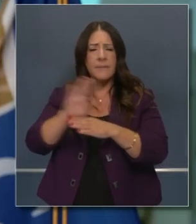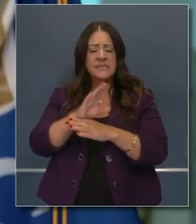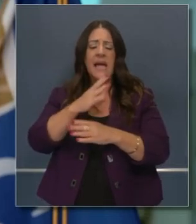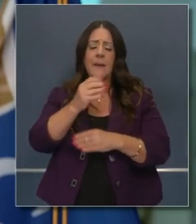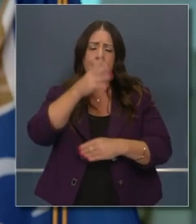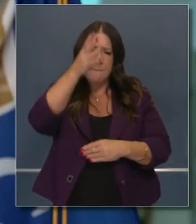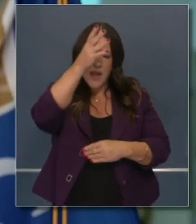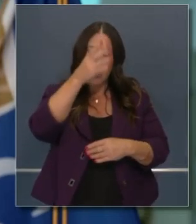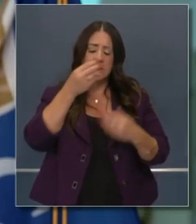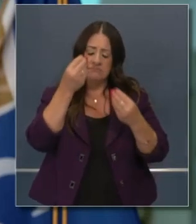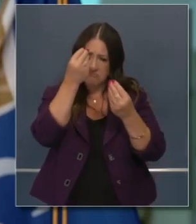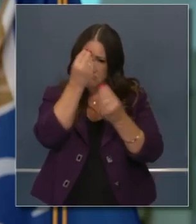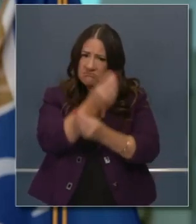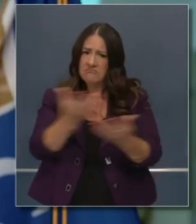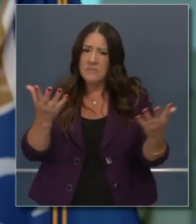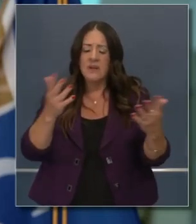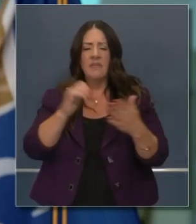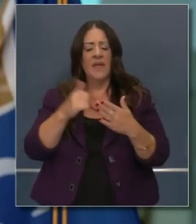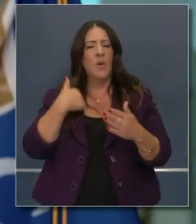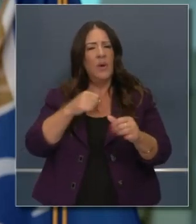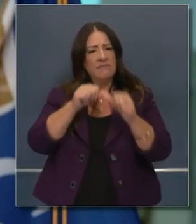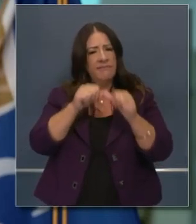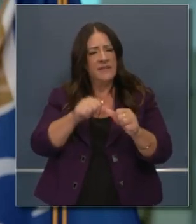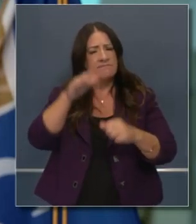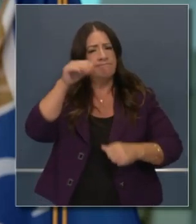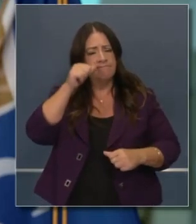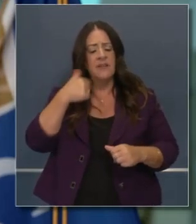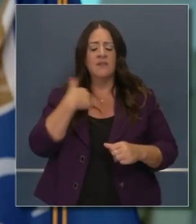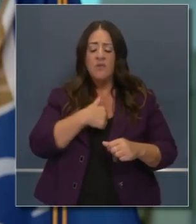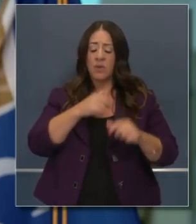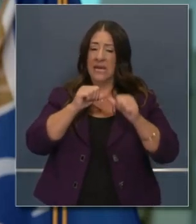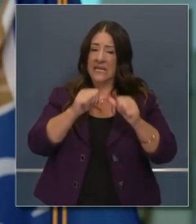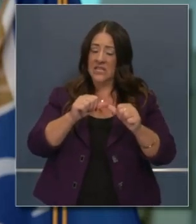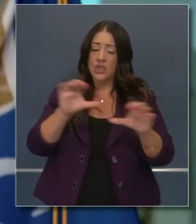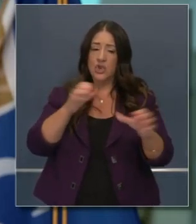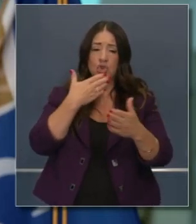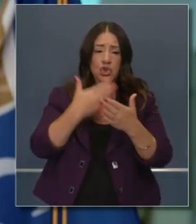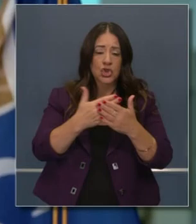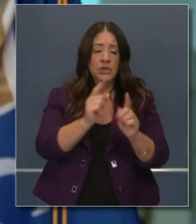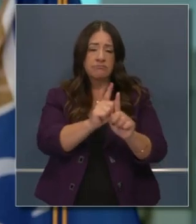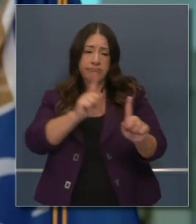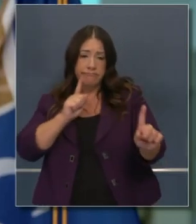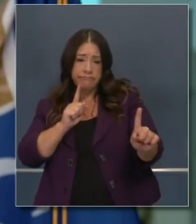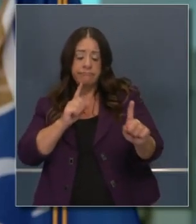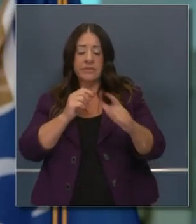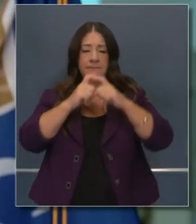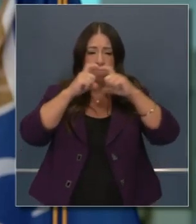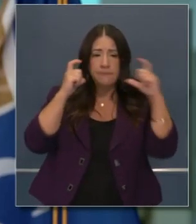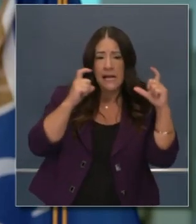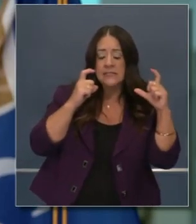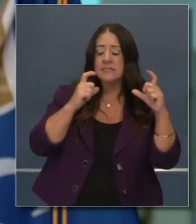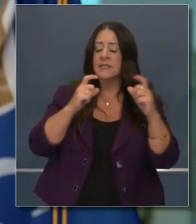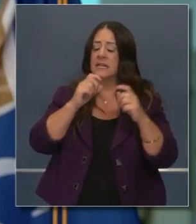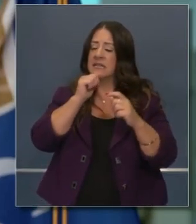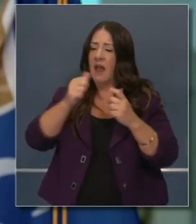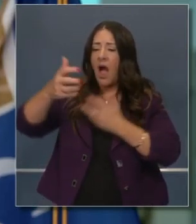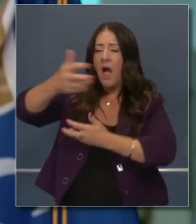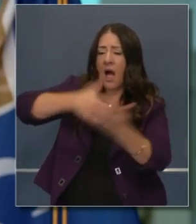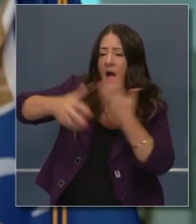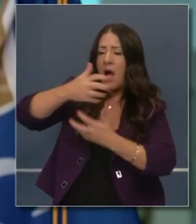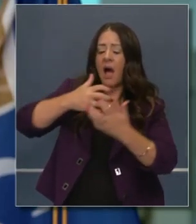mujeres, empresarios, que mantenemos la vigilancia, seguimos ejerciendo distancia